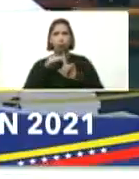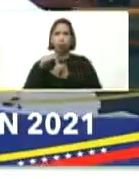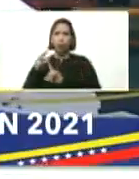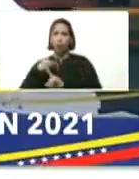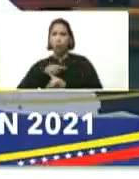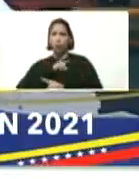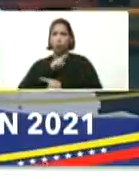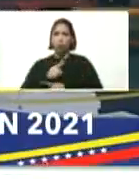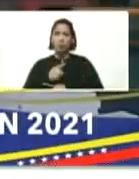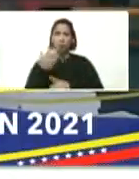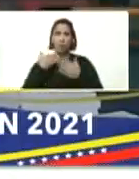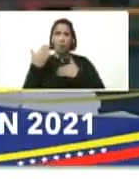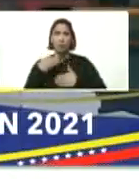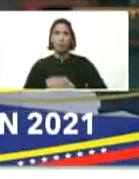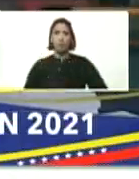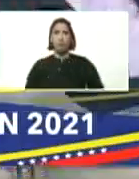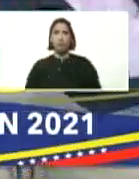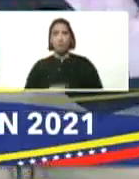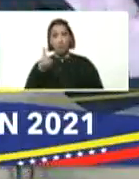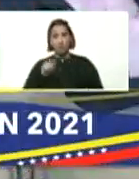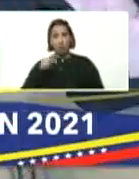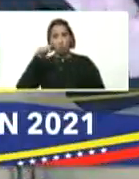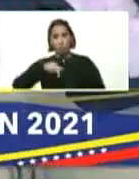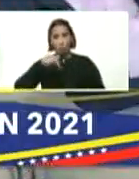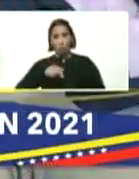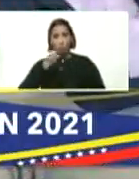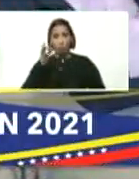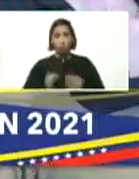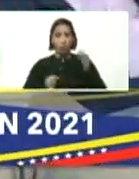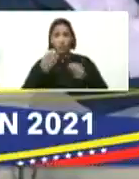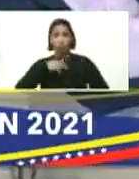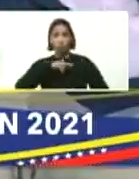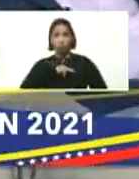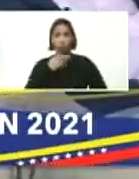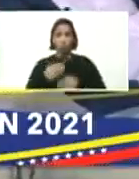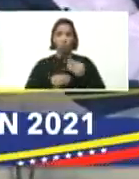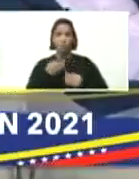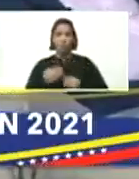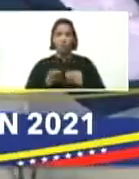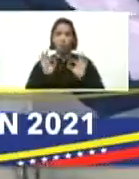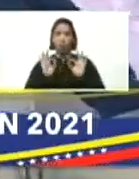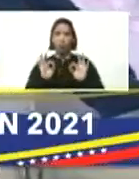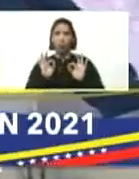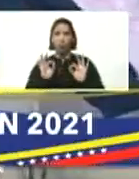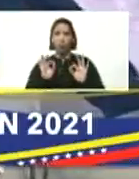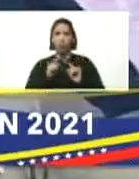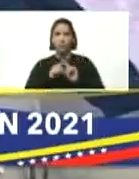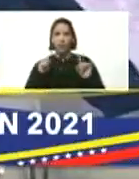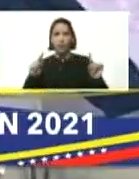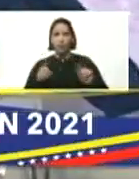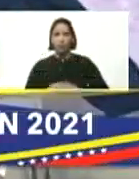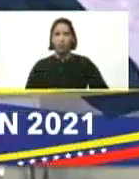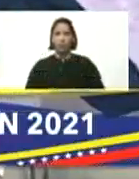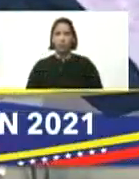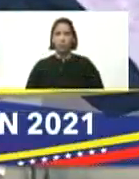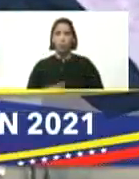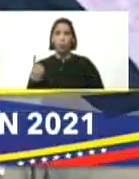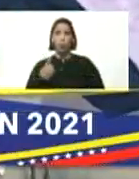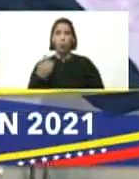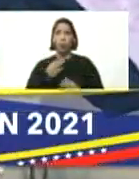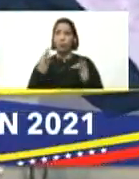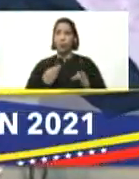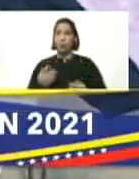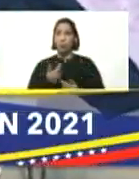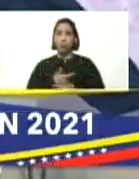en su momento. Correcto. Y hoy, justamente, estamos haciendo exactamente lo contrario. La única manera de lograr